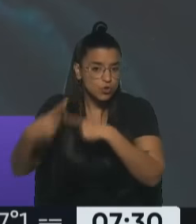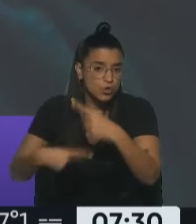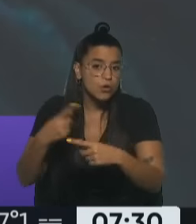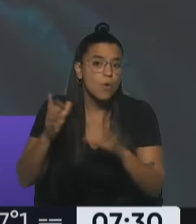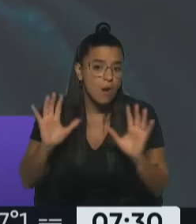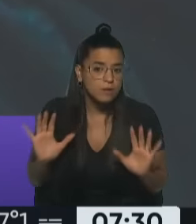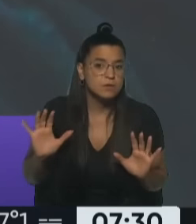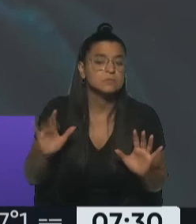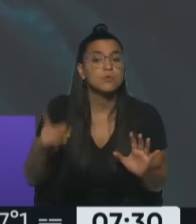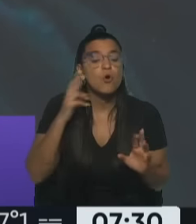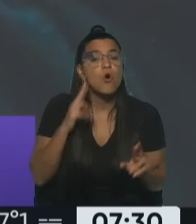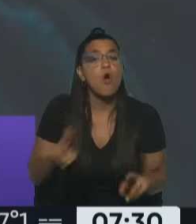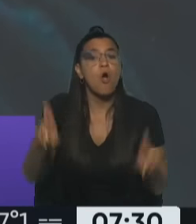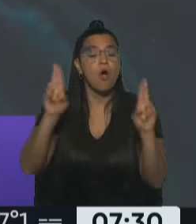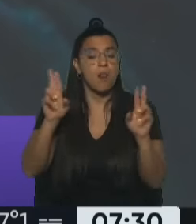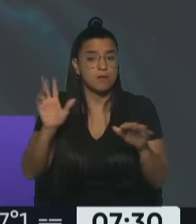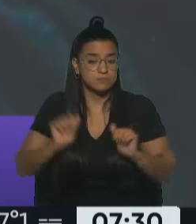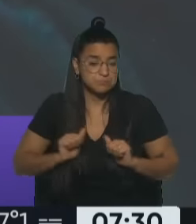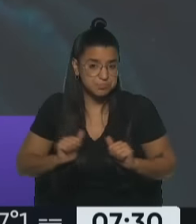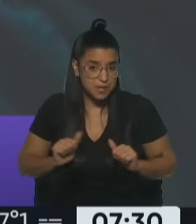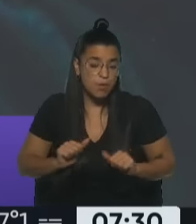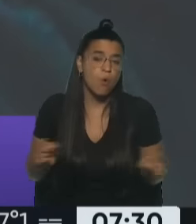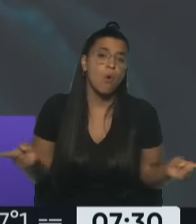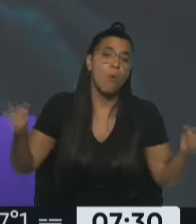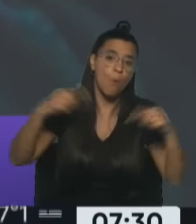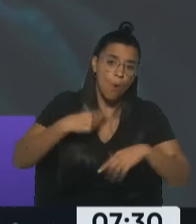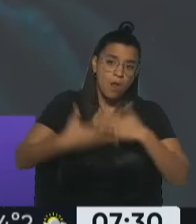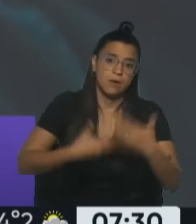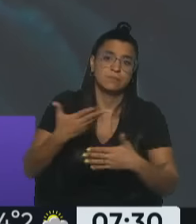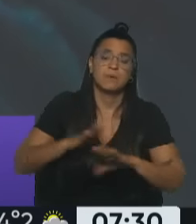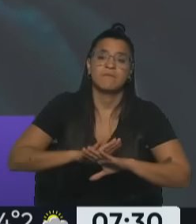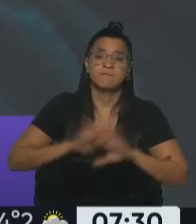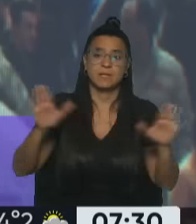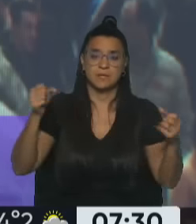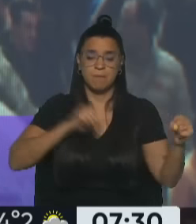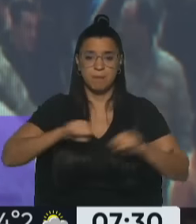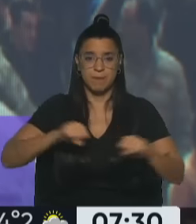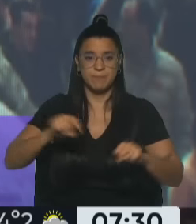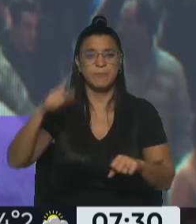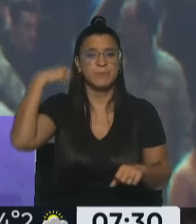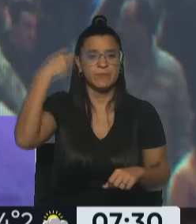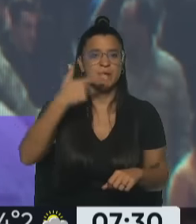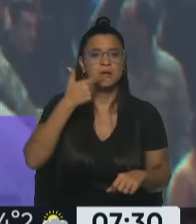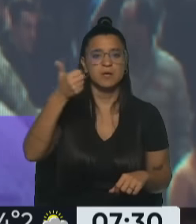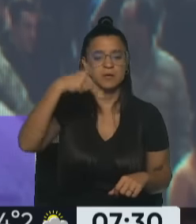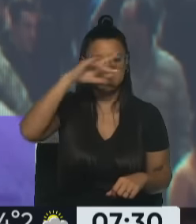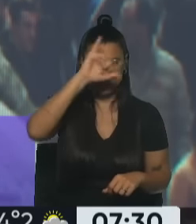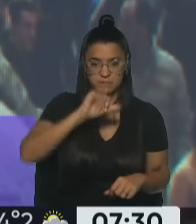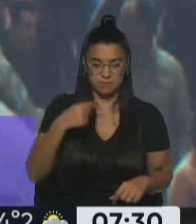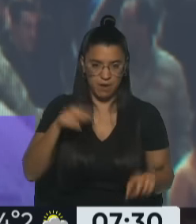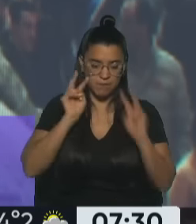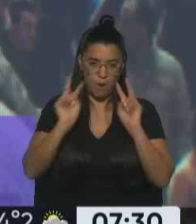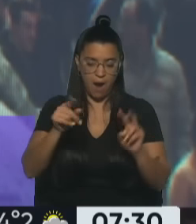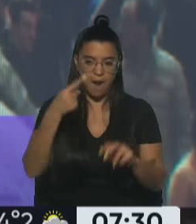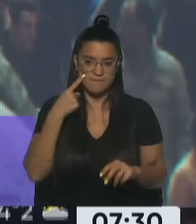que ojalá y esperemos que se vuelva a retomar el alto el fuego. Tenemos el video de Pedro Sánchez, lo vemos a